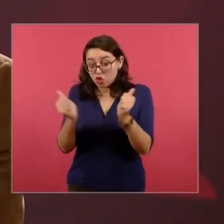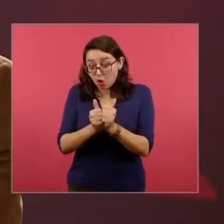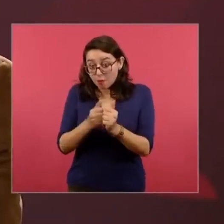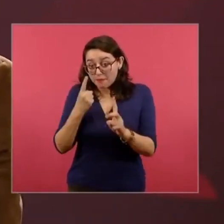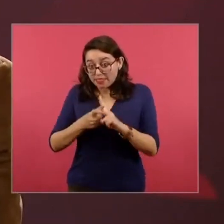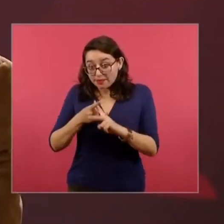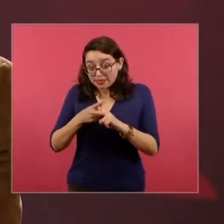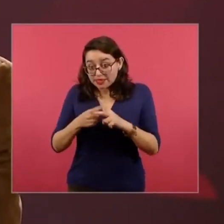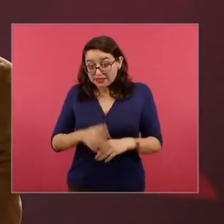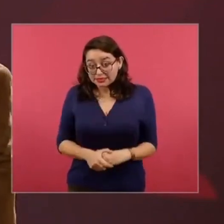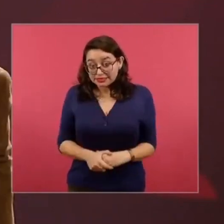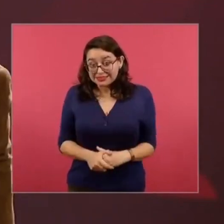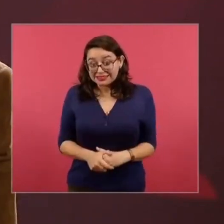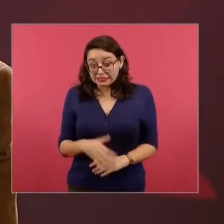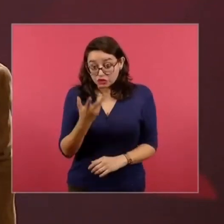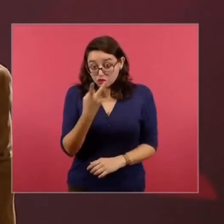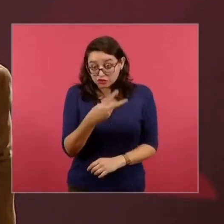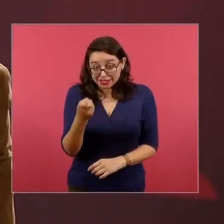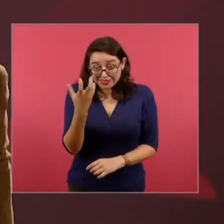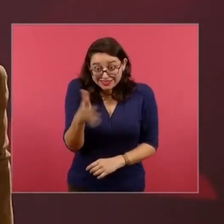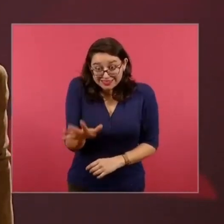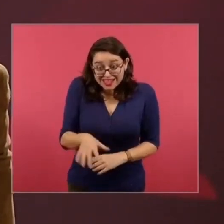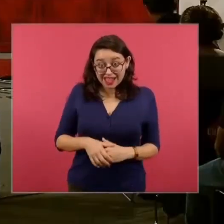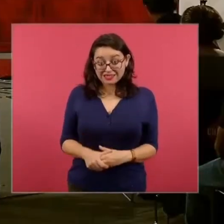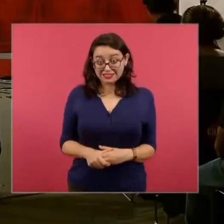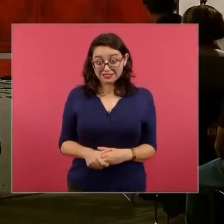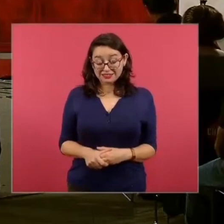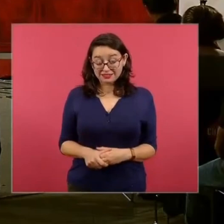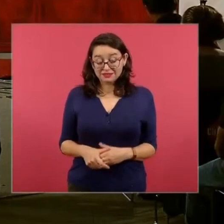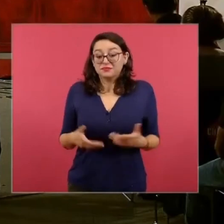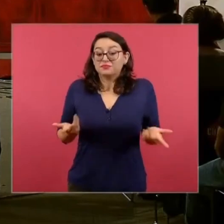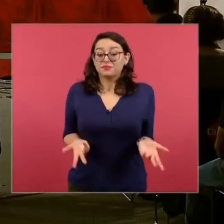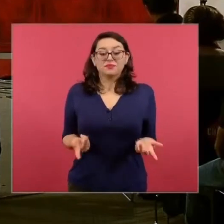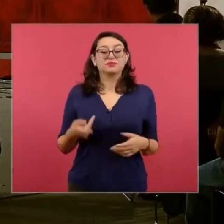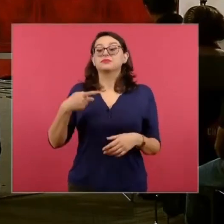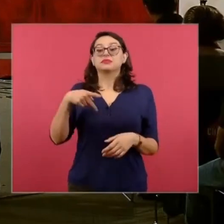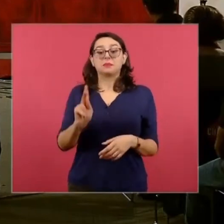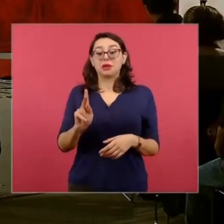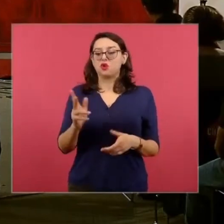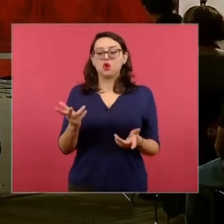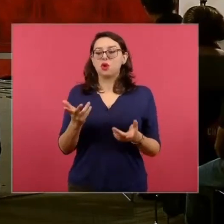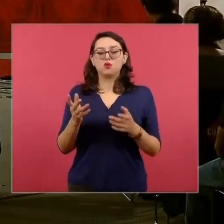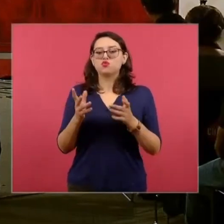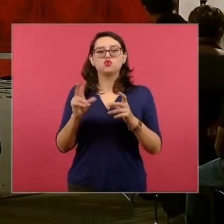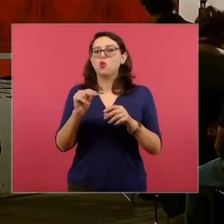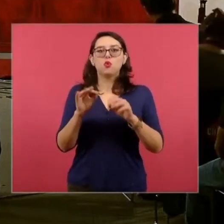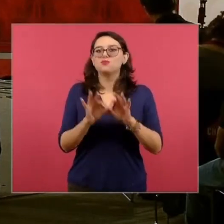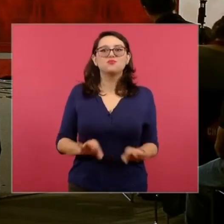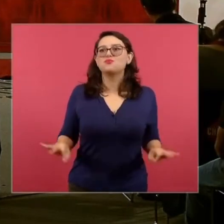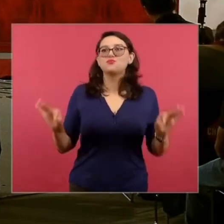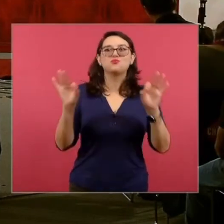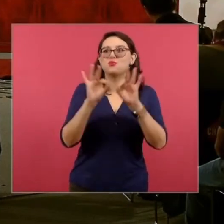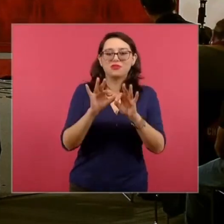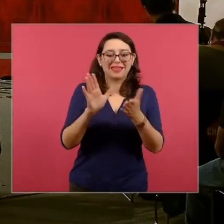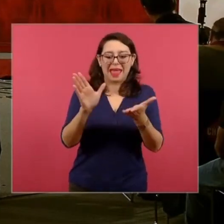libro anterior, del sexenio anterior, pero aún así, aunque sean más páginas donde se vea la cuestión de unas matemáticas desde